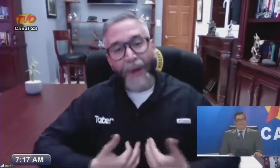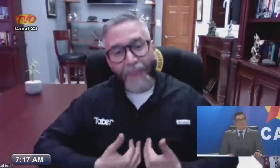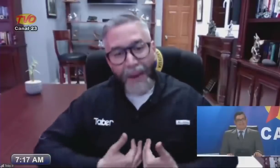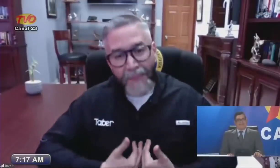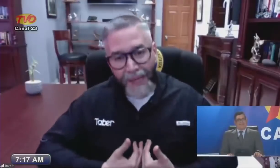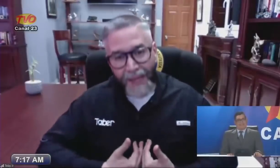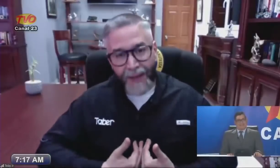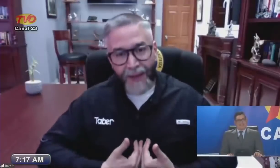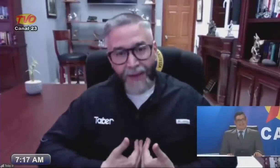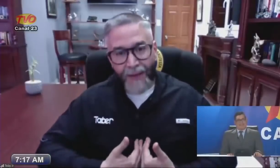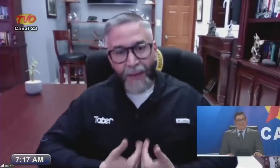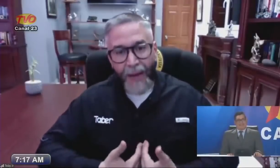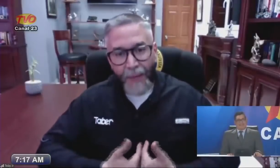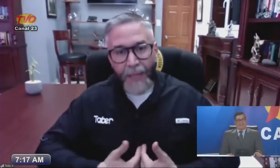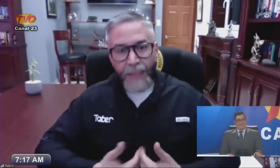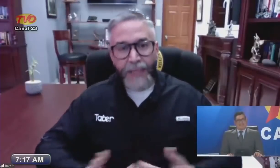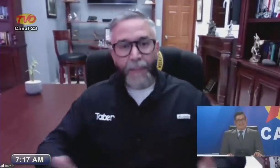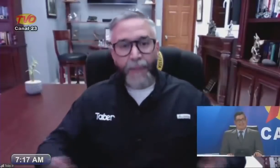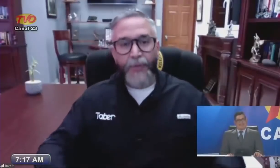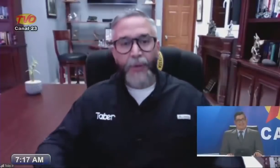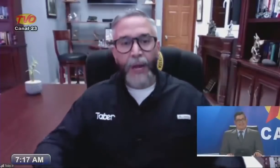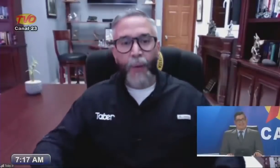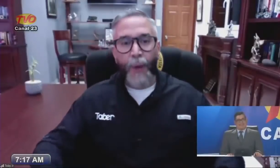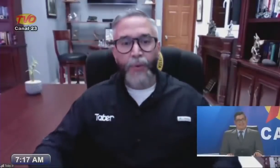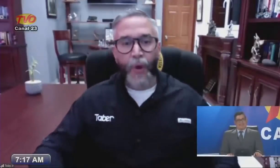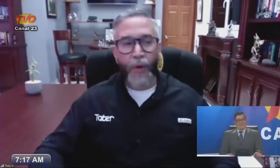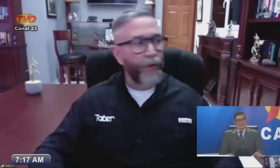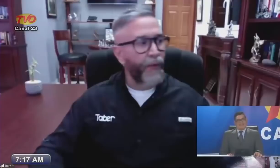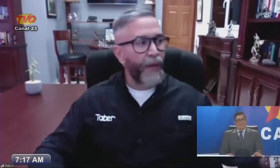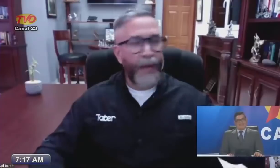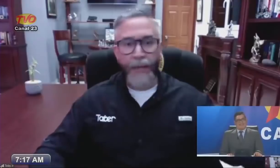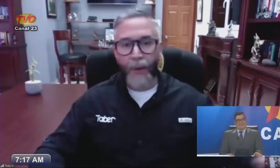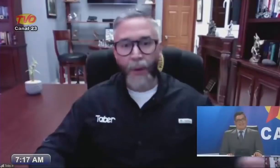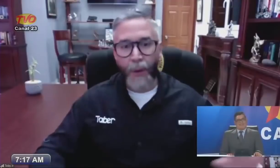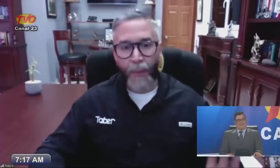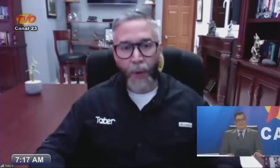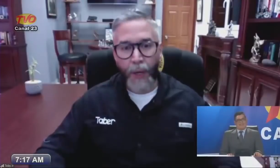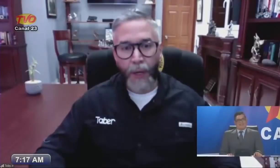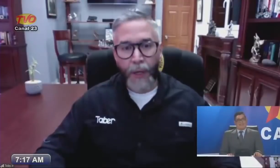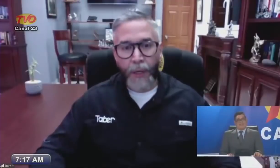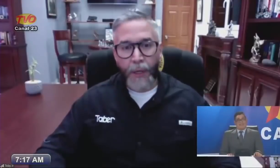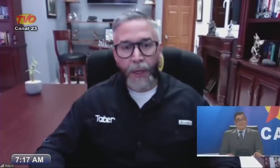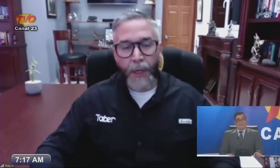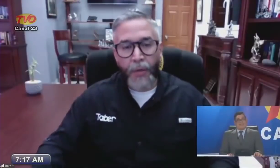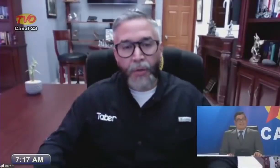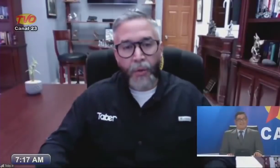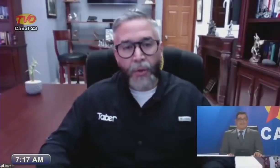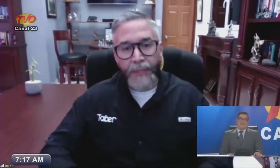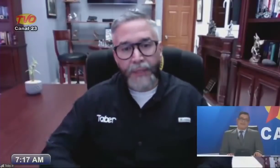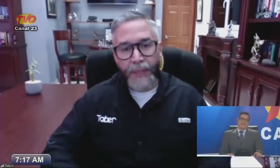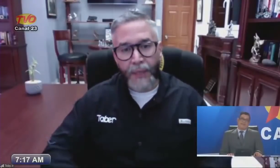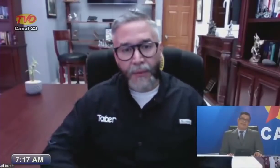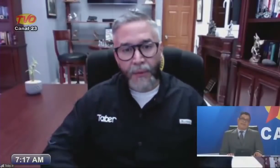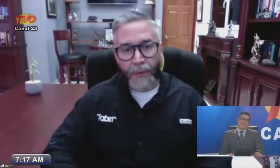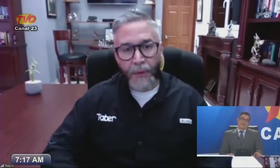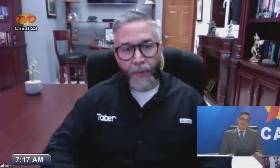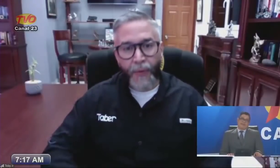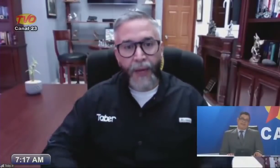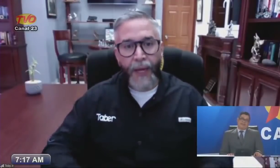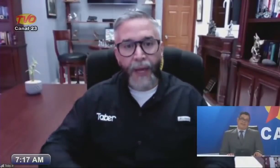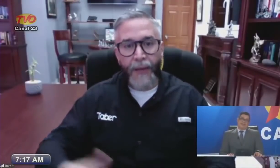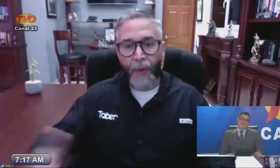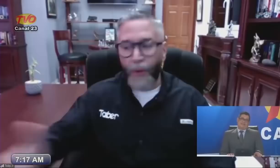perdón para mí para mí si la persona a la cual yo odio feliz anda con la nueva mujer y yo todo resentir